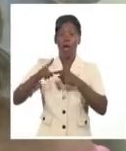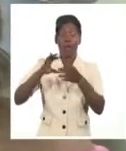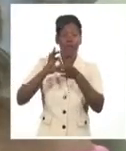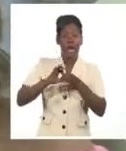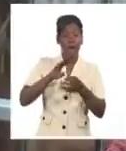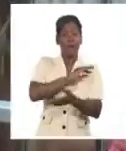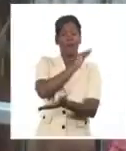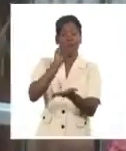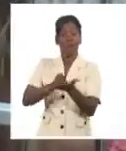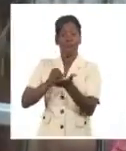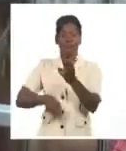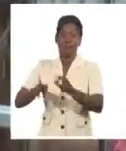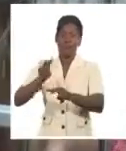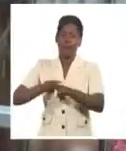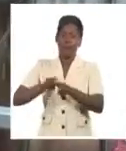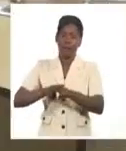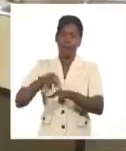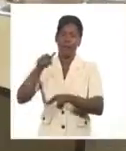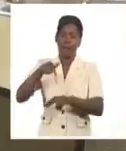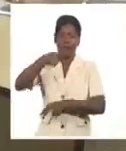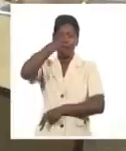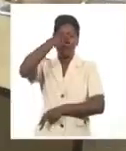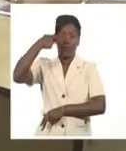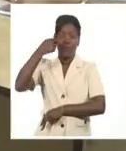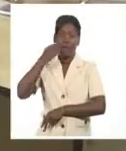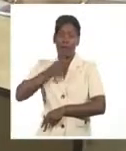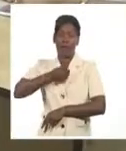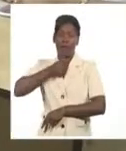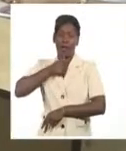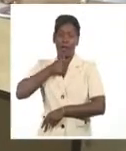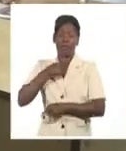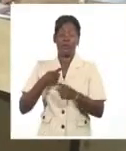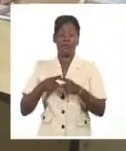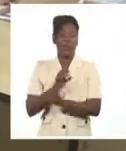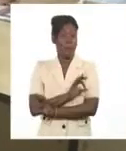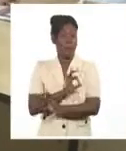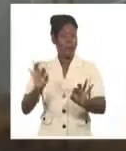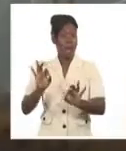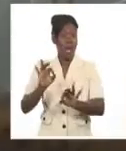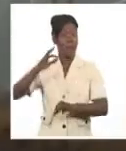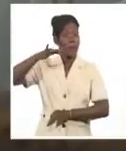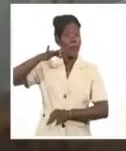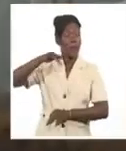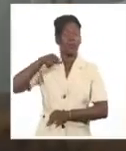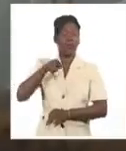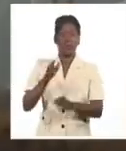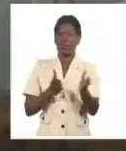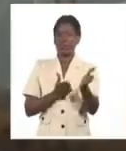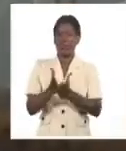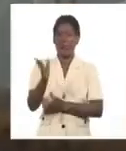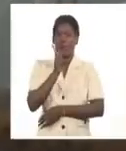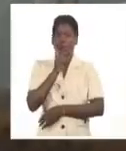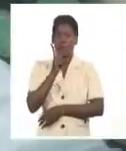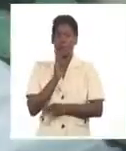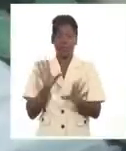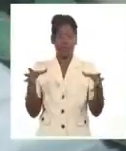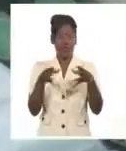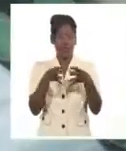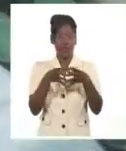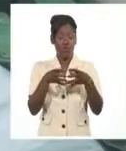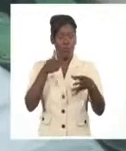procederes presenta problemas en su funcionamiento. Por la excelencia en sus servicios, poseen la condición de colectivo